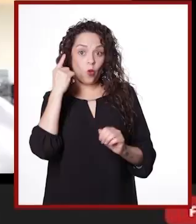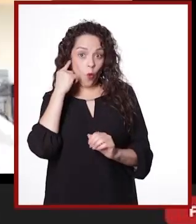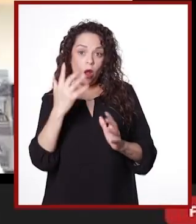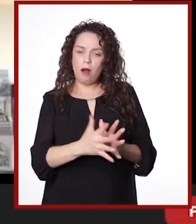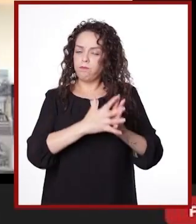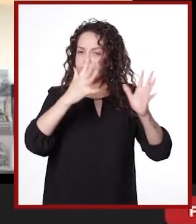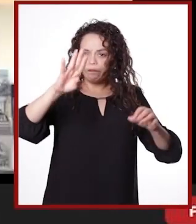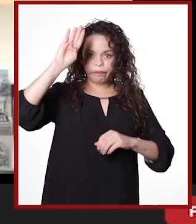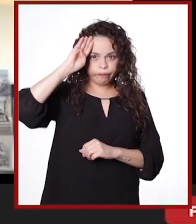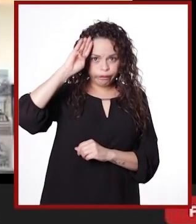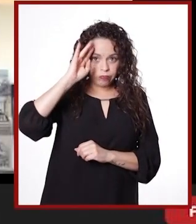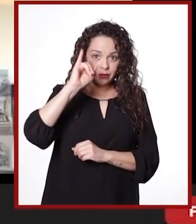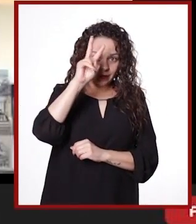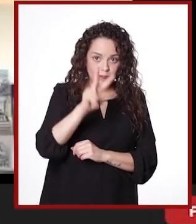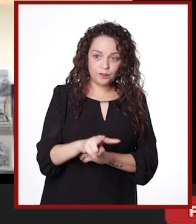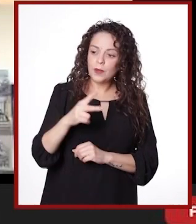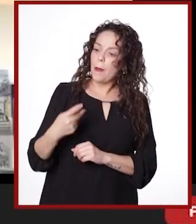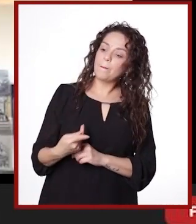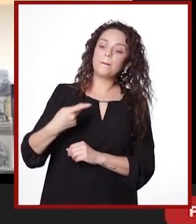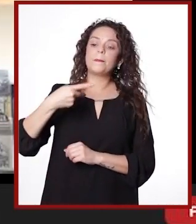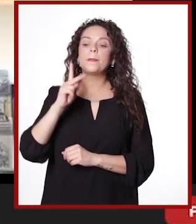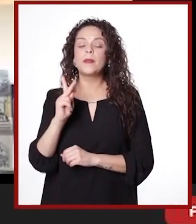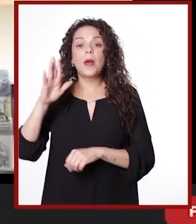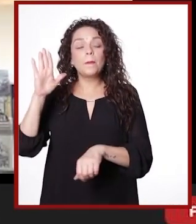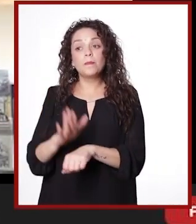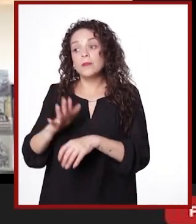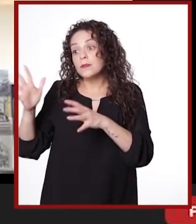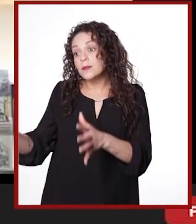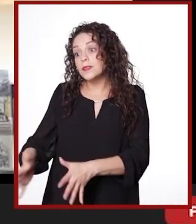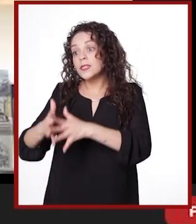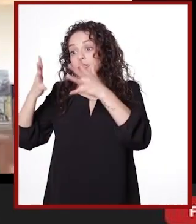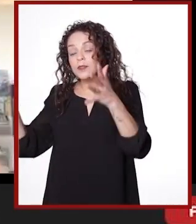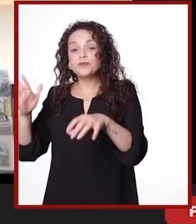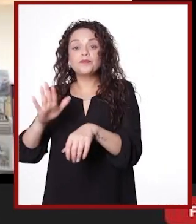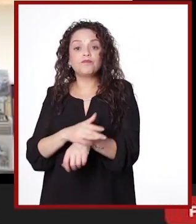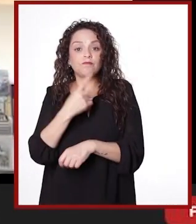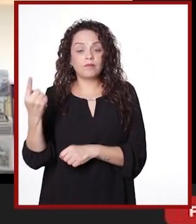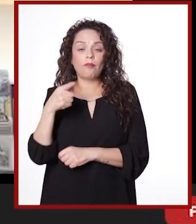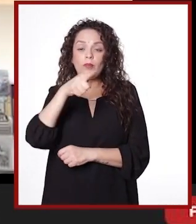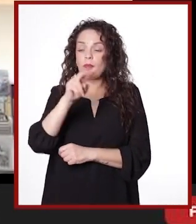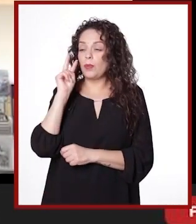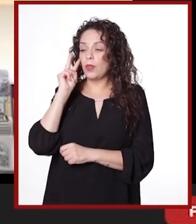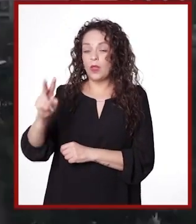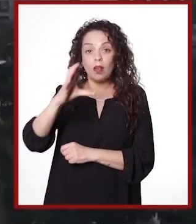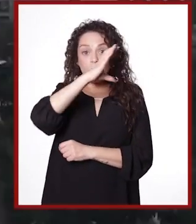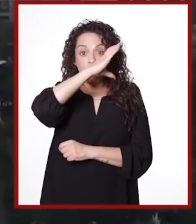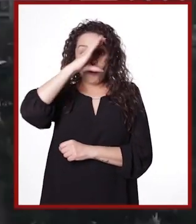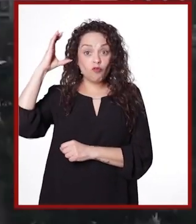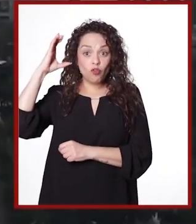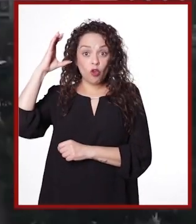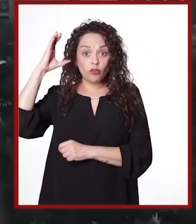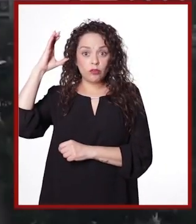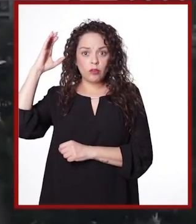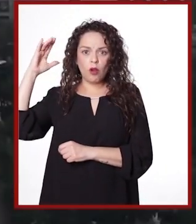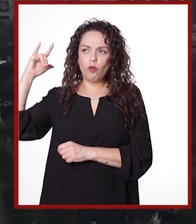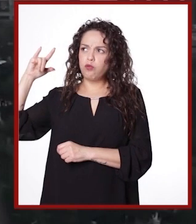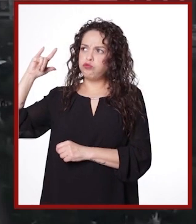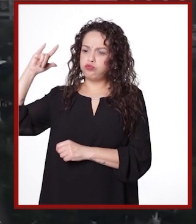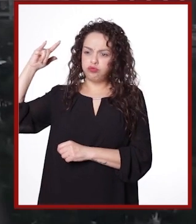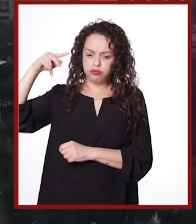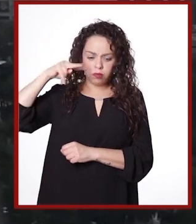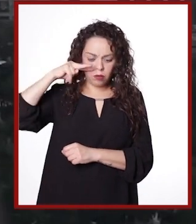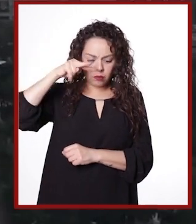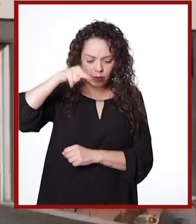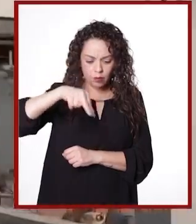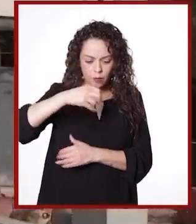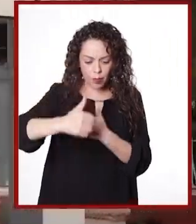Ahí ya suena muy grande, Matías, pero se vuelve más grande cuando tú ves una foto aérea de la Ciudad de México